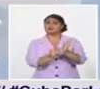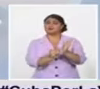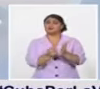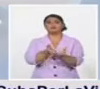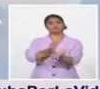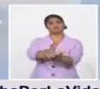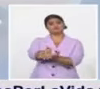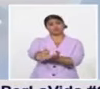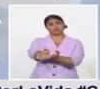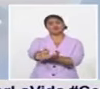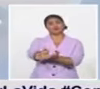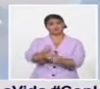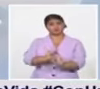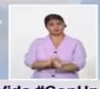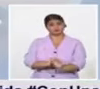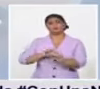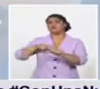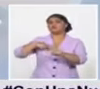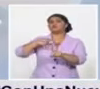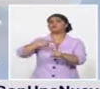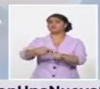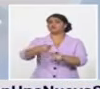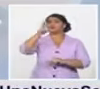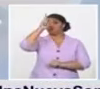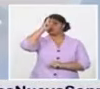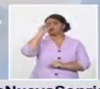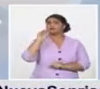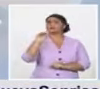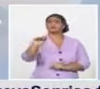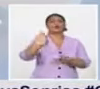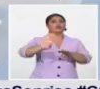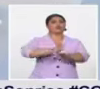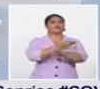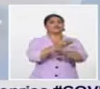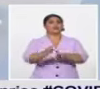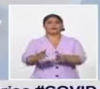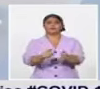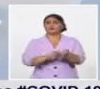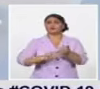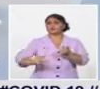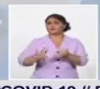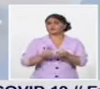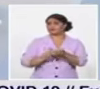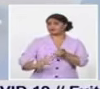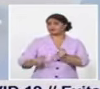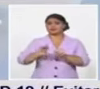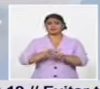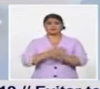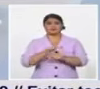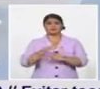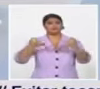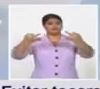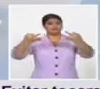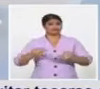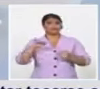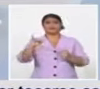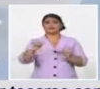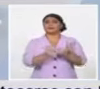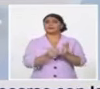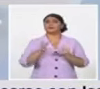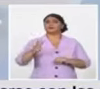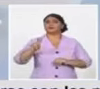personas COVID positivos que se encuentran ingresados en nuestros hospitales, 6.032